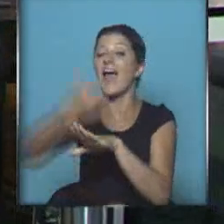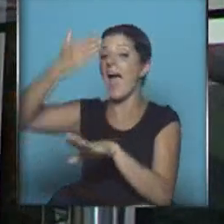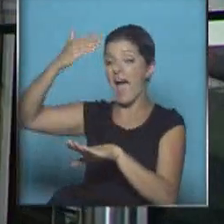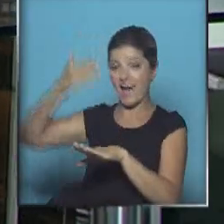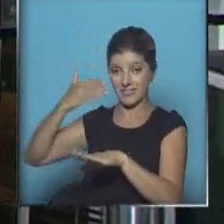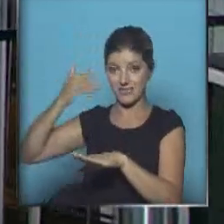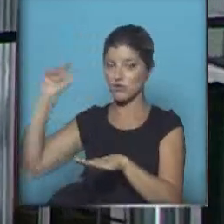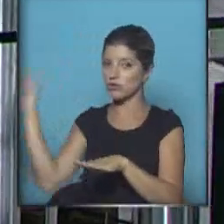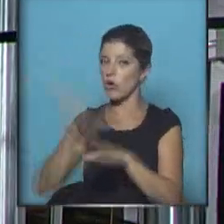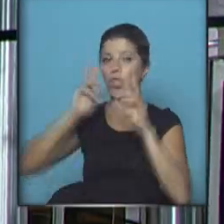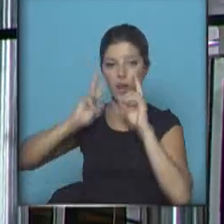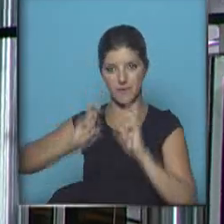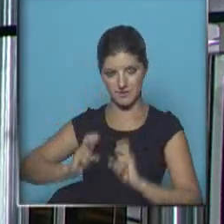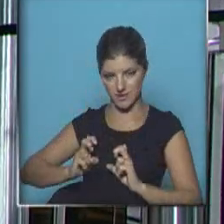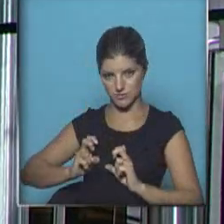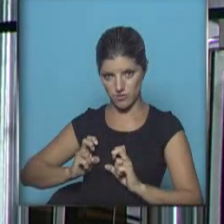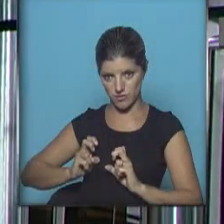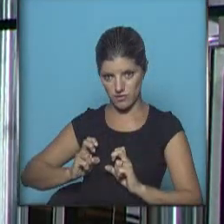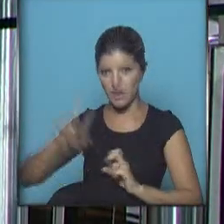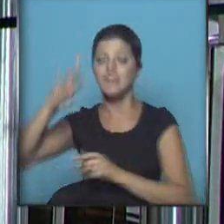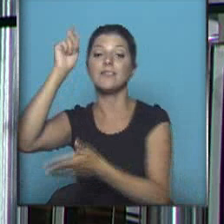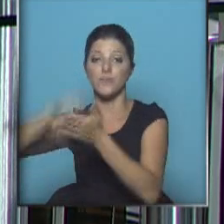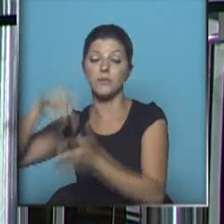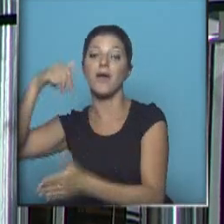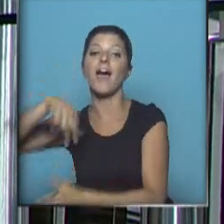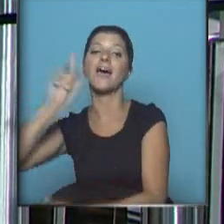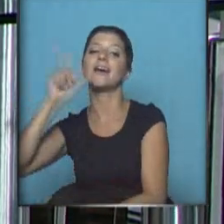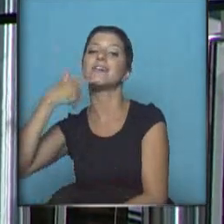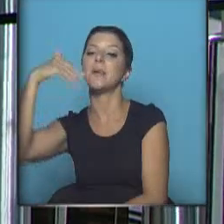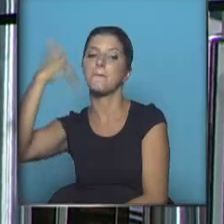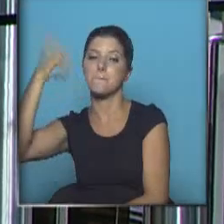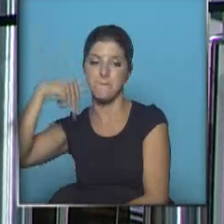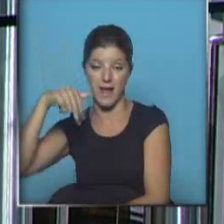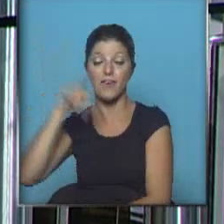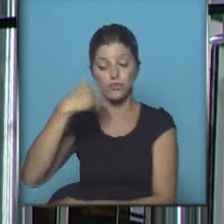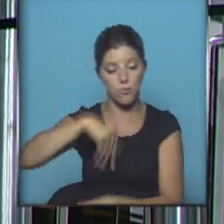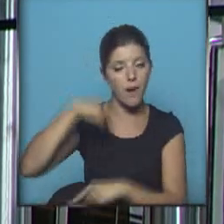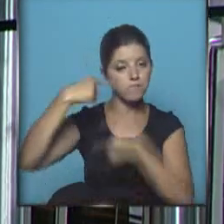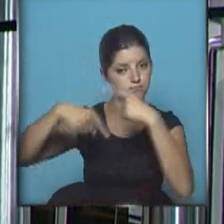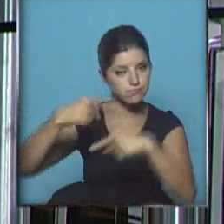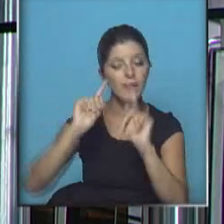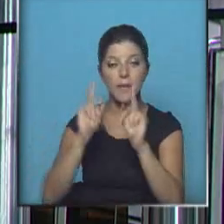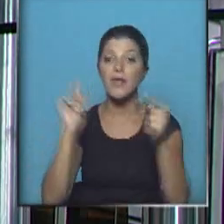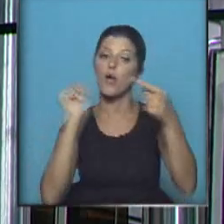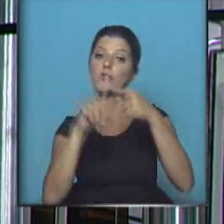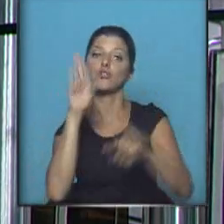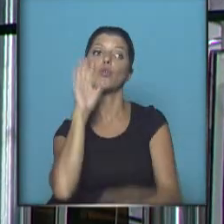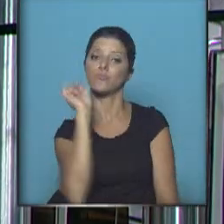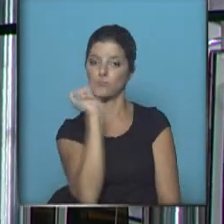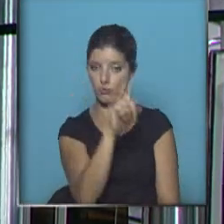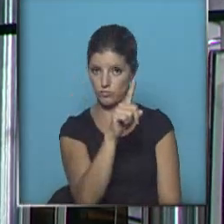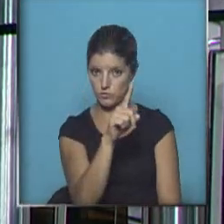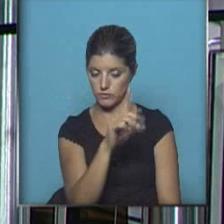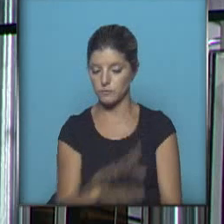alimentado toda la investigación que firma el fiscal Alberto Nisman. Esto va a tener consecuencias también en la relación con Estados Unidos.